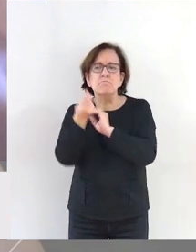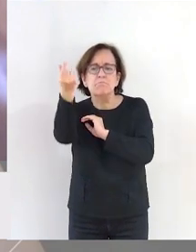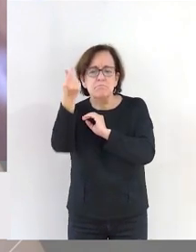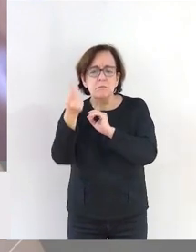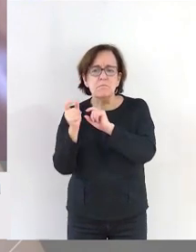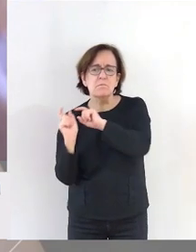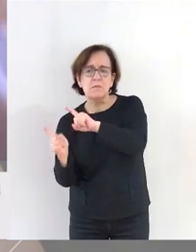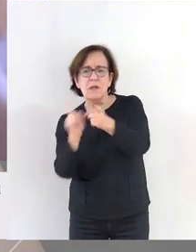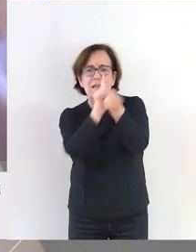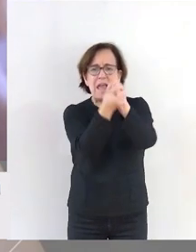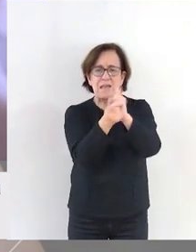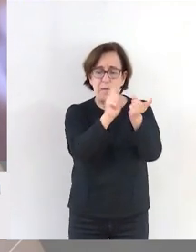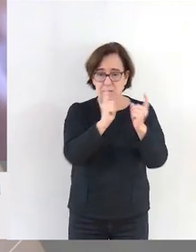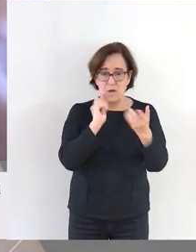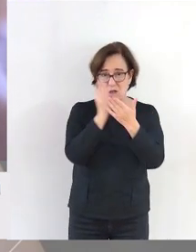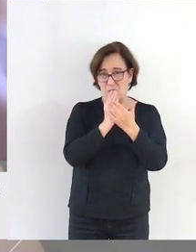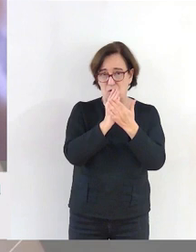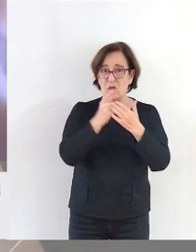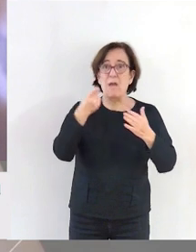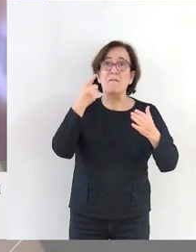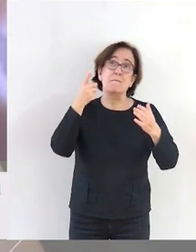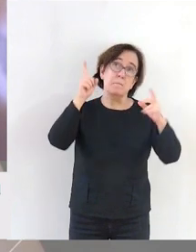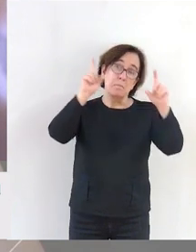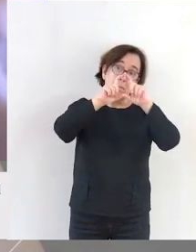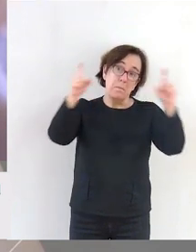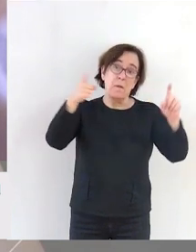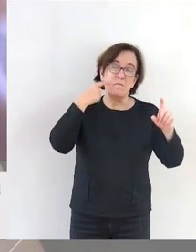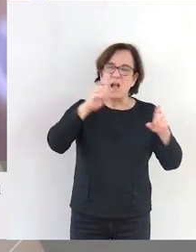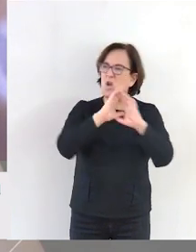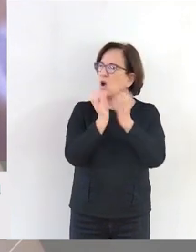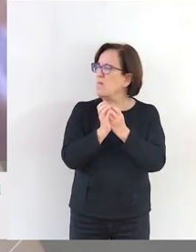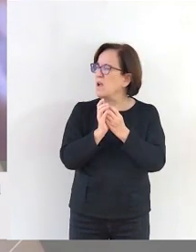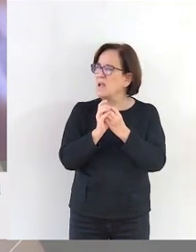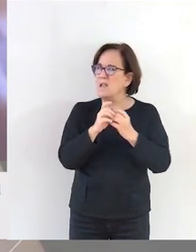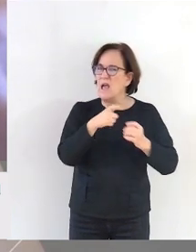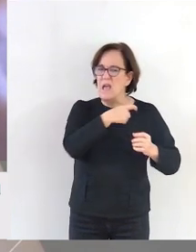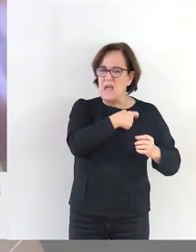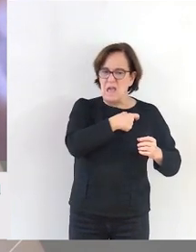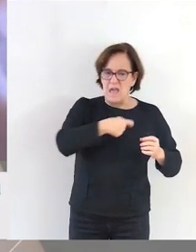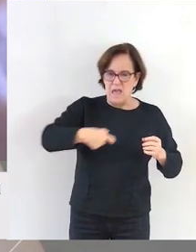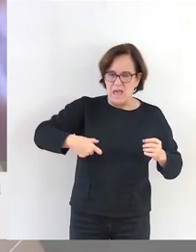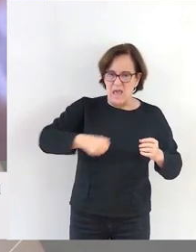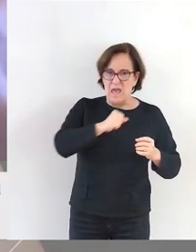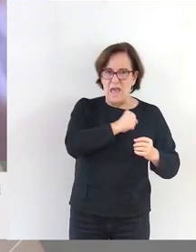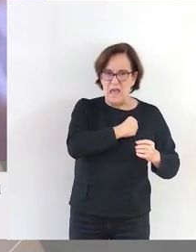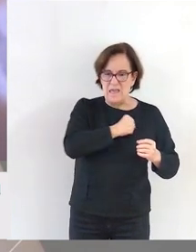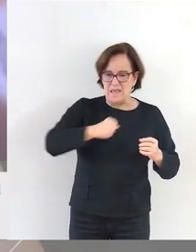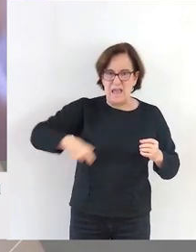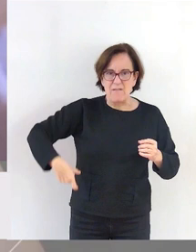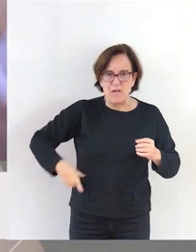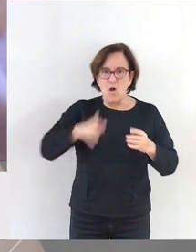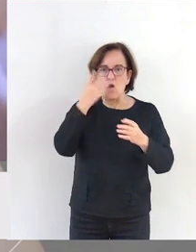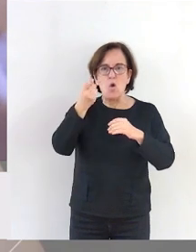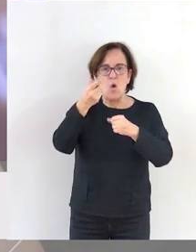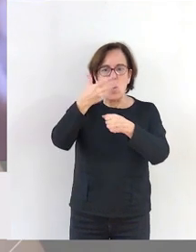moverte hay algunos estudios del Banco Mundial que hablaban de creo recordar que eran El Salvador Guatemala en los que se le preguntaba a la gente